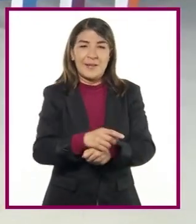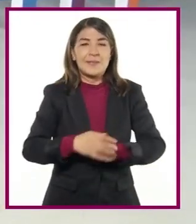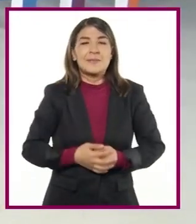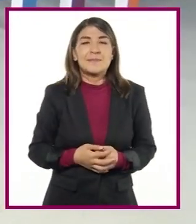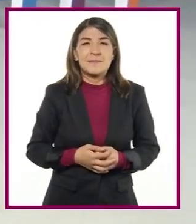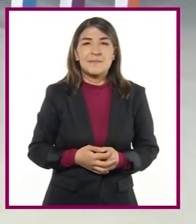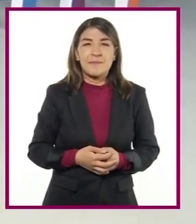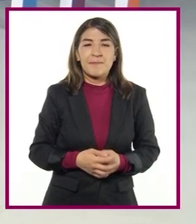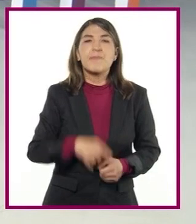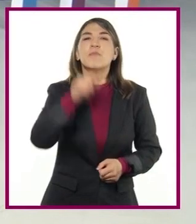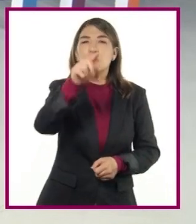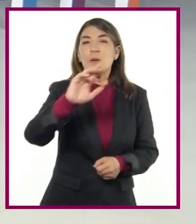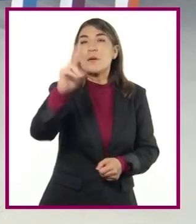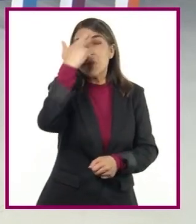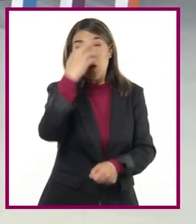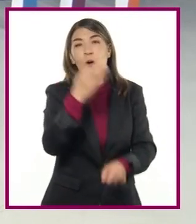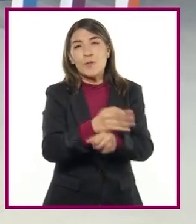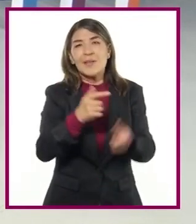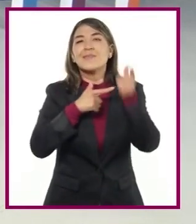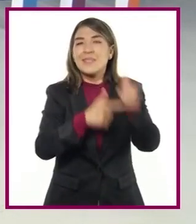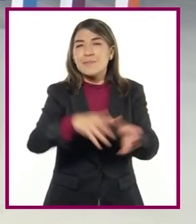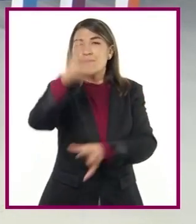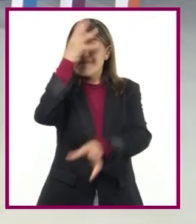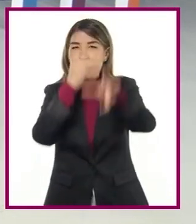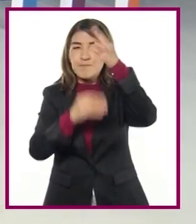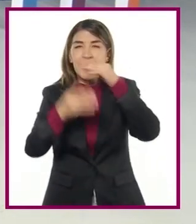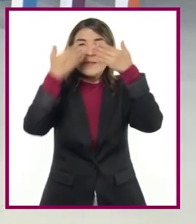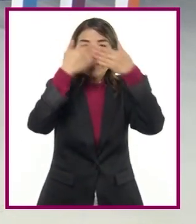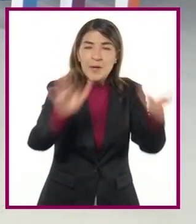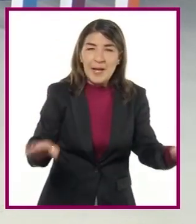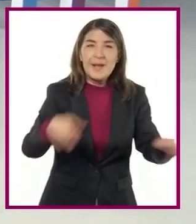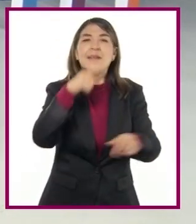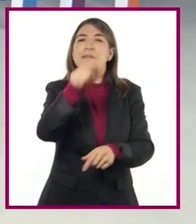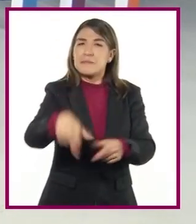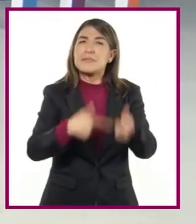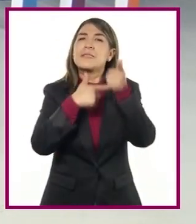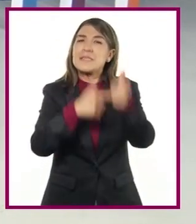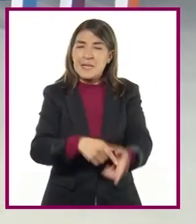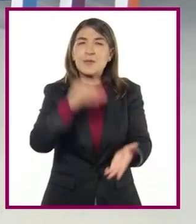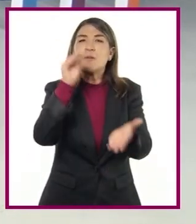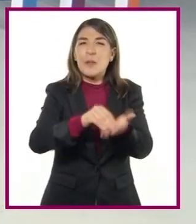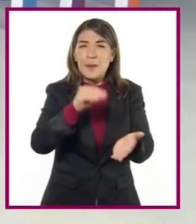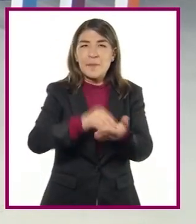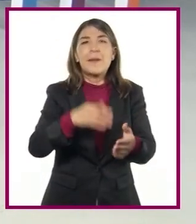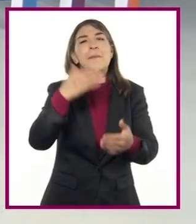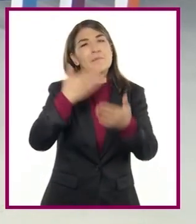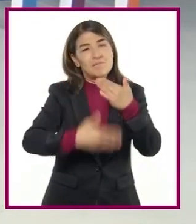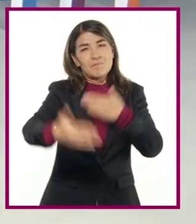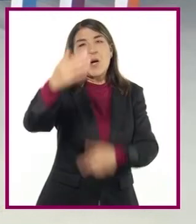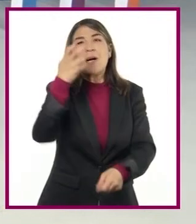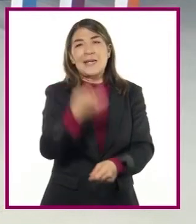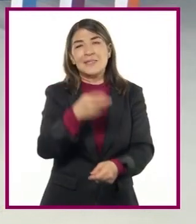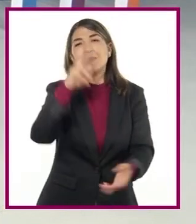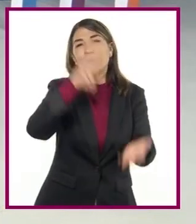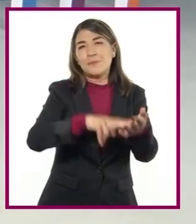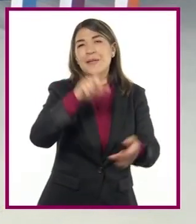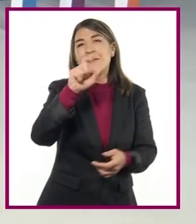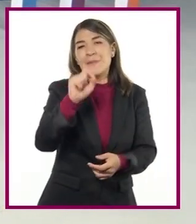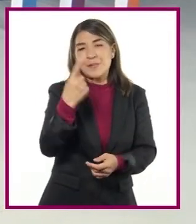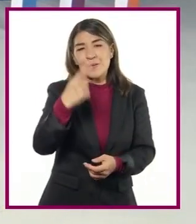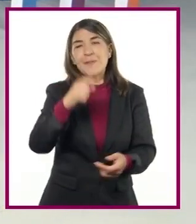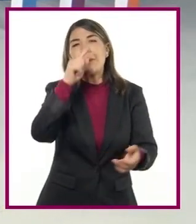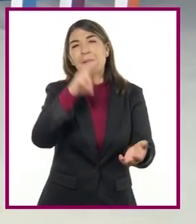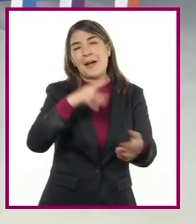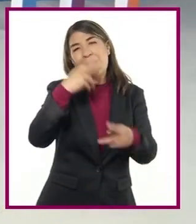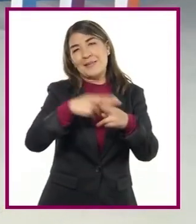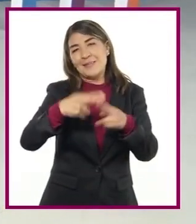seguimos explorando y descubriendo en Aprende en Casa. Continuemos aprendiendo y sigamos adelante en este ciclo escolar.